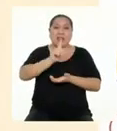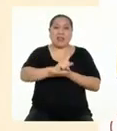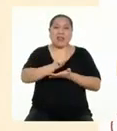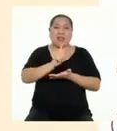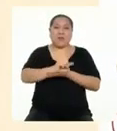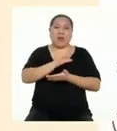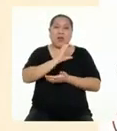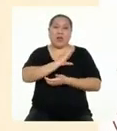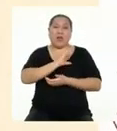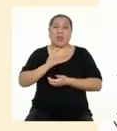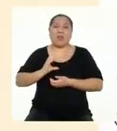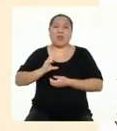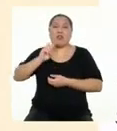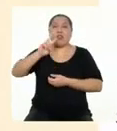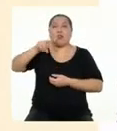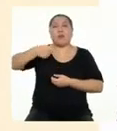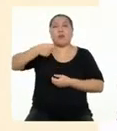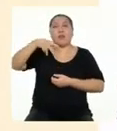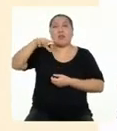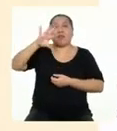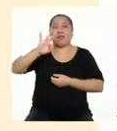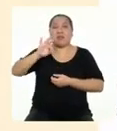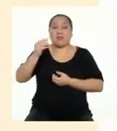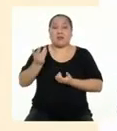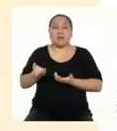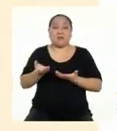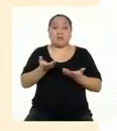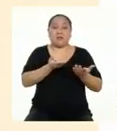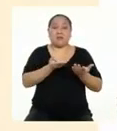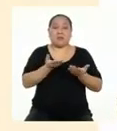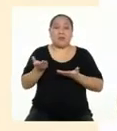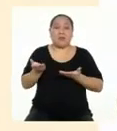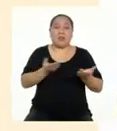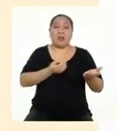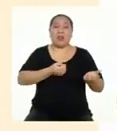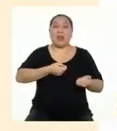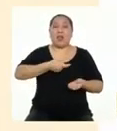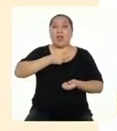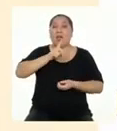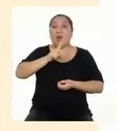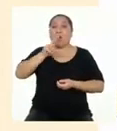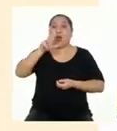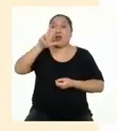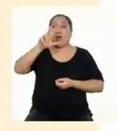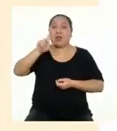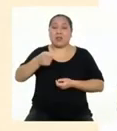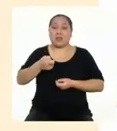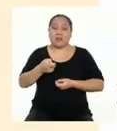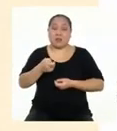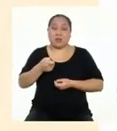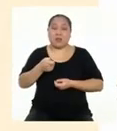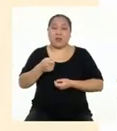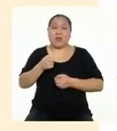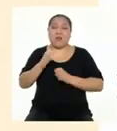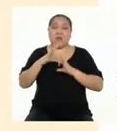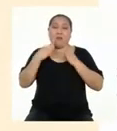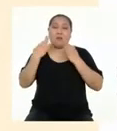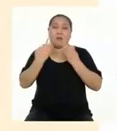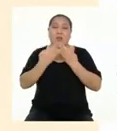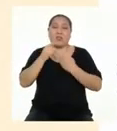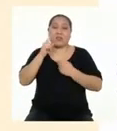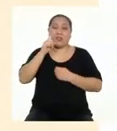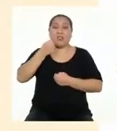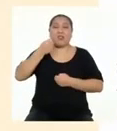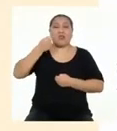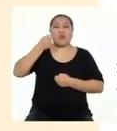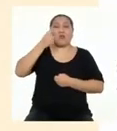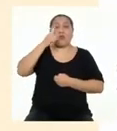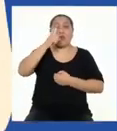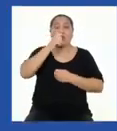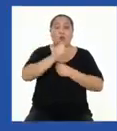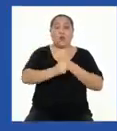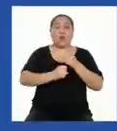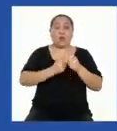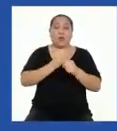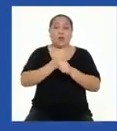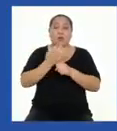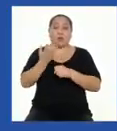el 2016 pudo abastecer a 3.000 familias en esos 12 meses.